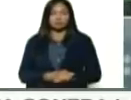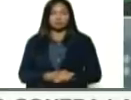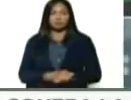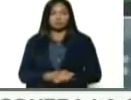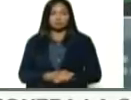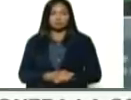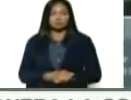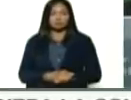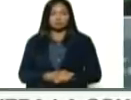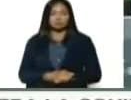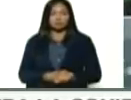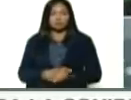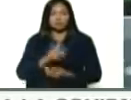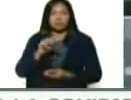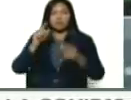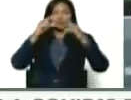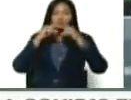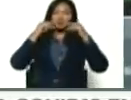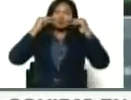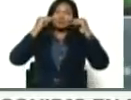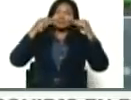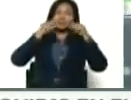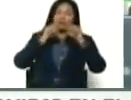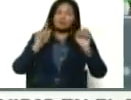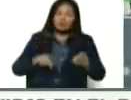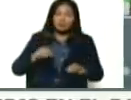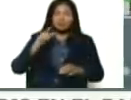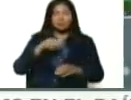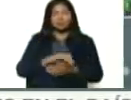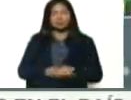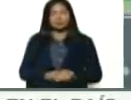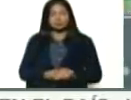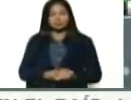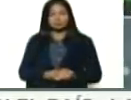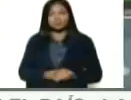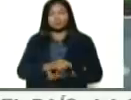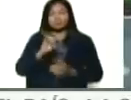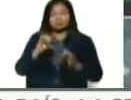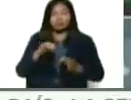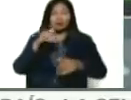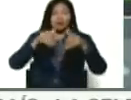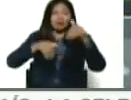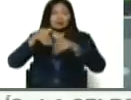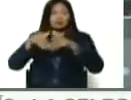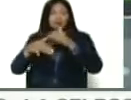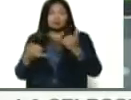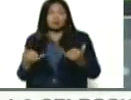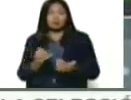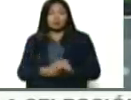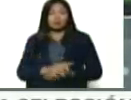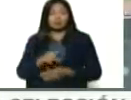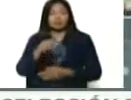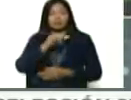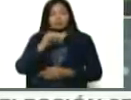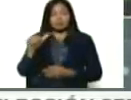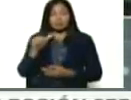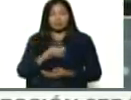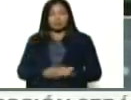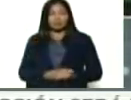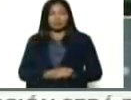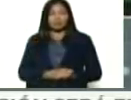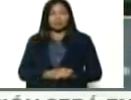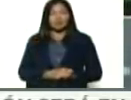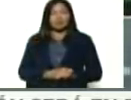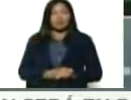y además con esa sonrisa por eso las elecciones de esta semana en